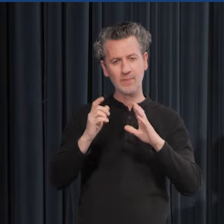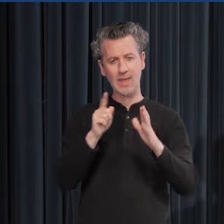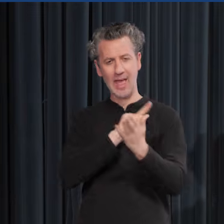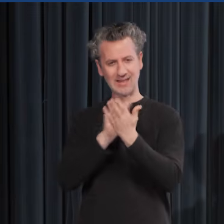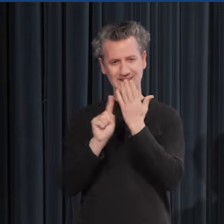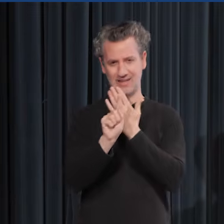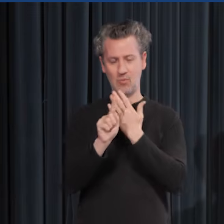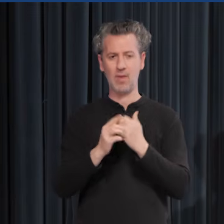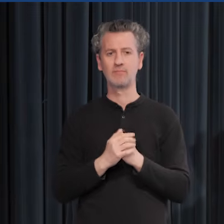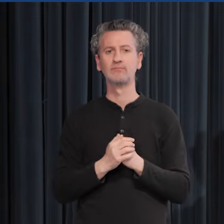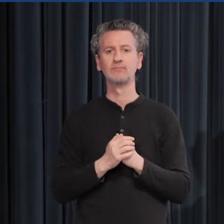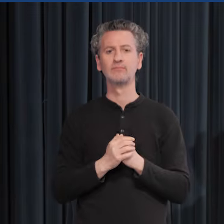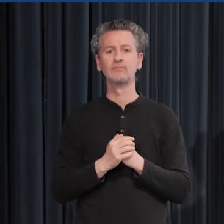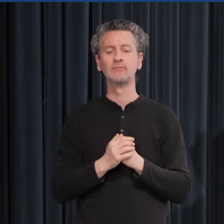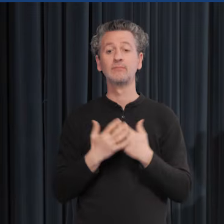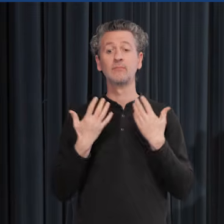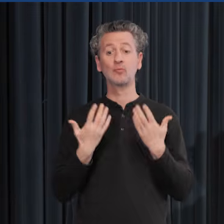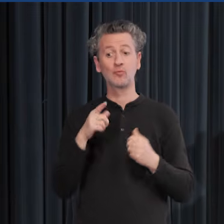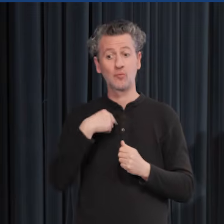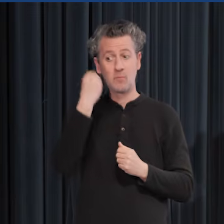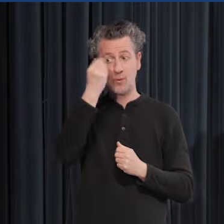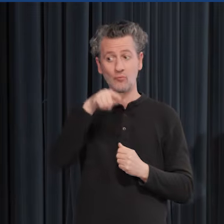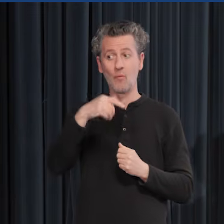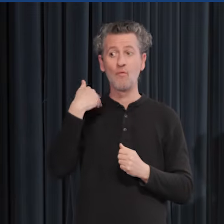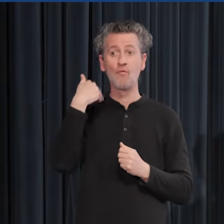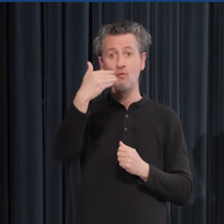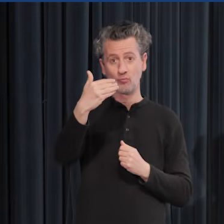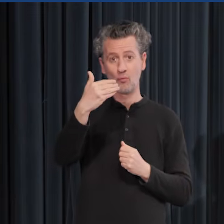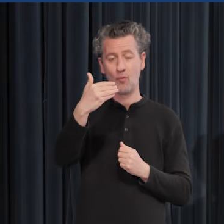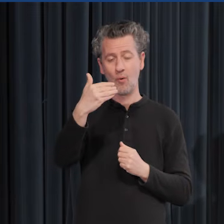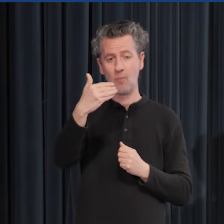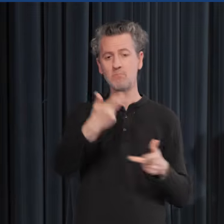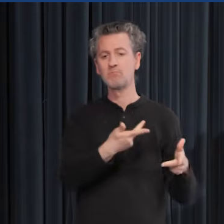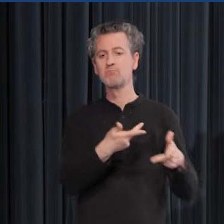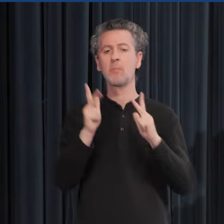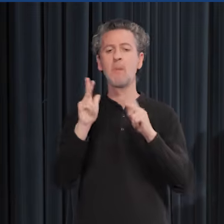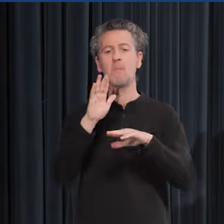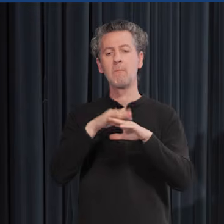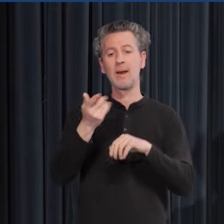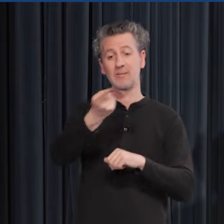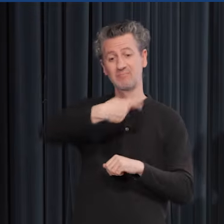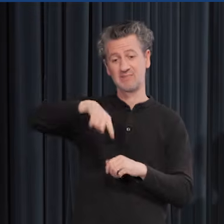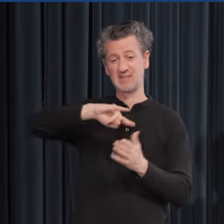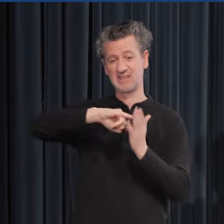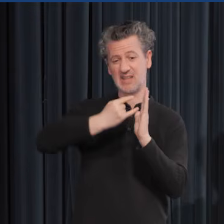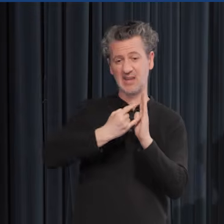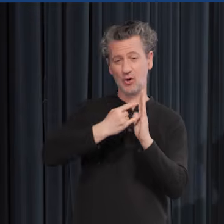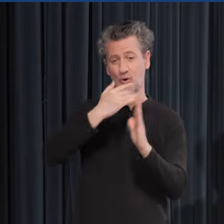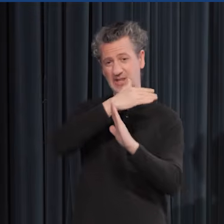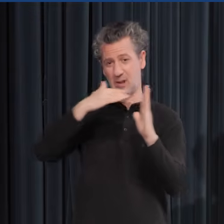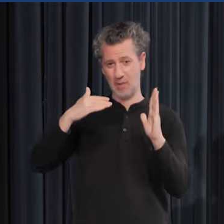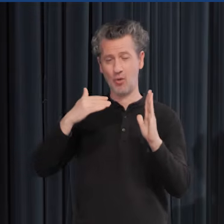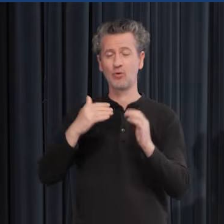asertiva. Y eso es lo que yo creo que en un futuro les va a permitir a estos técnicos intermedios llegar mucho más